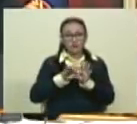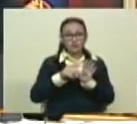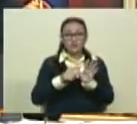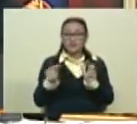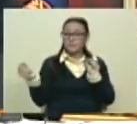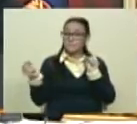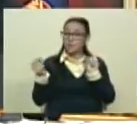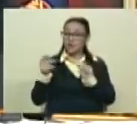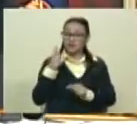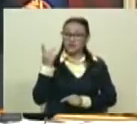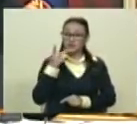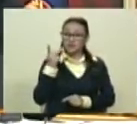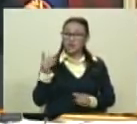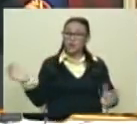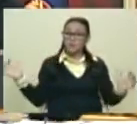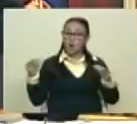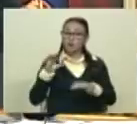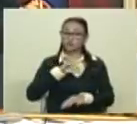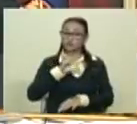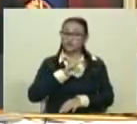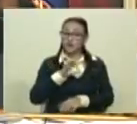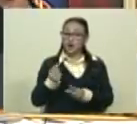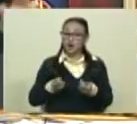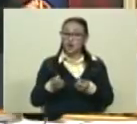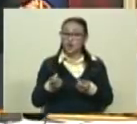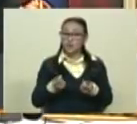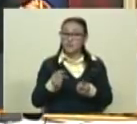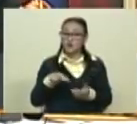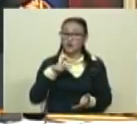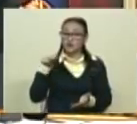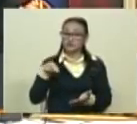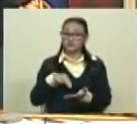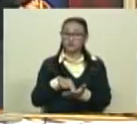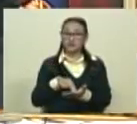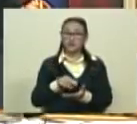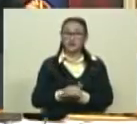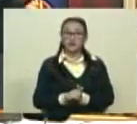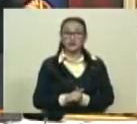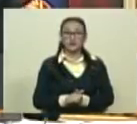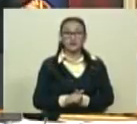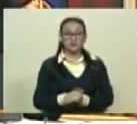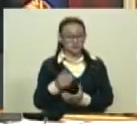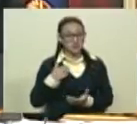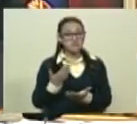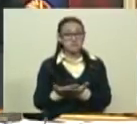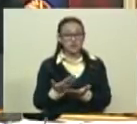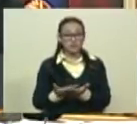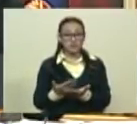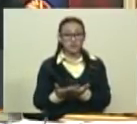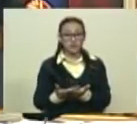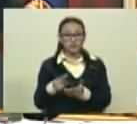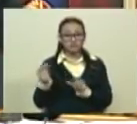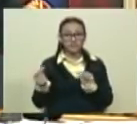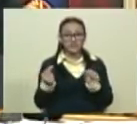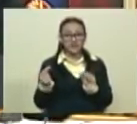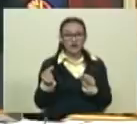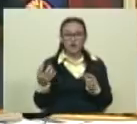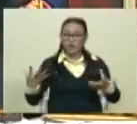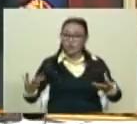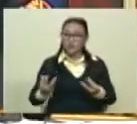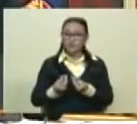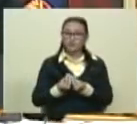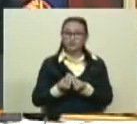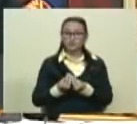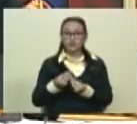diálogo político, social y económico de carácter nacional. Y yo estoy proponiendo que ese diálogo sea acompañado por